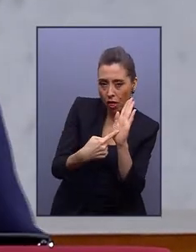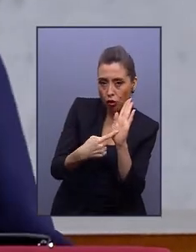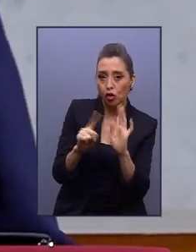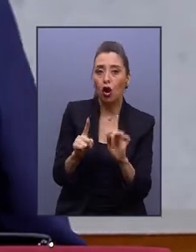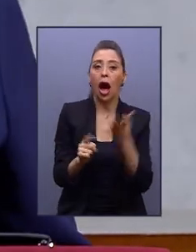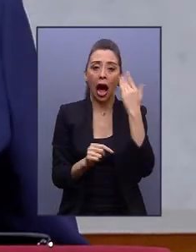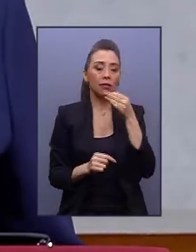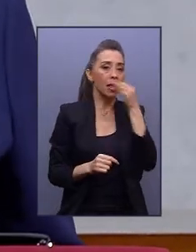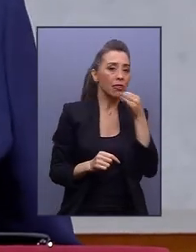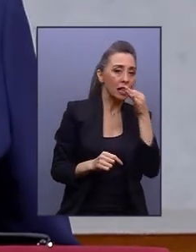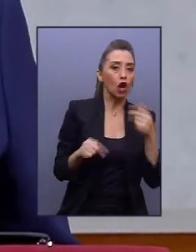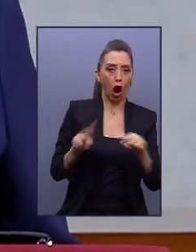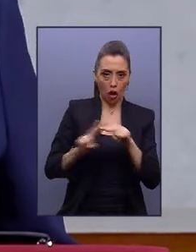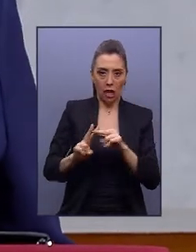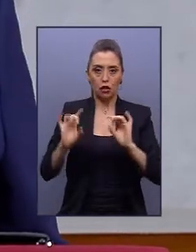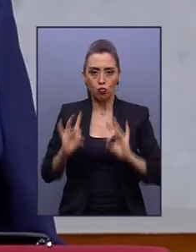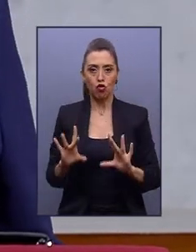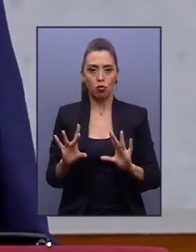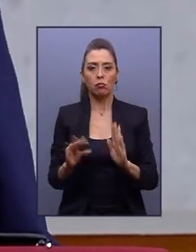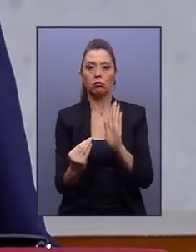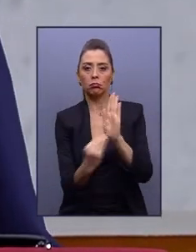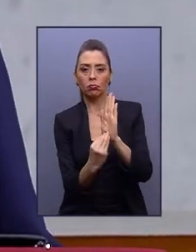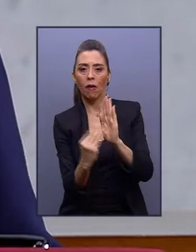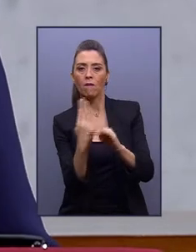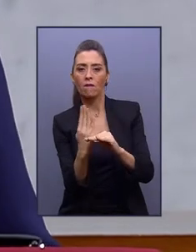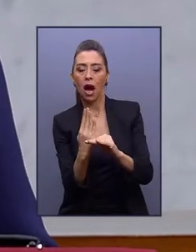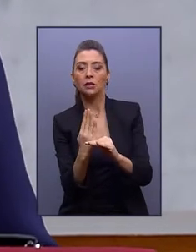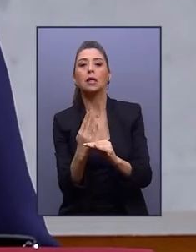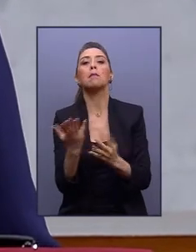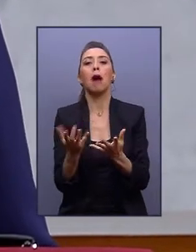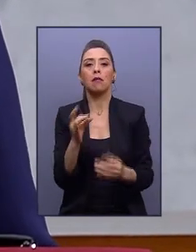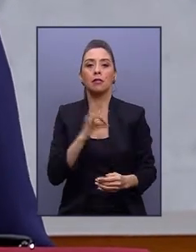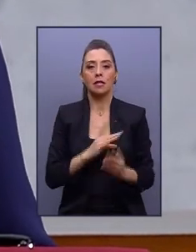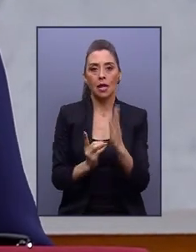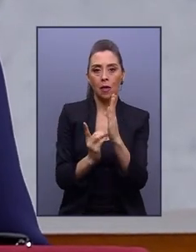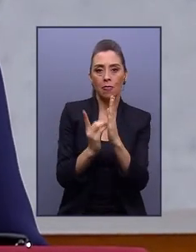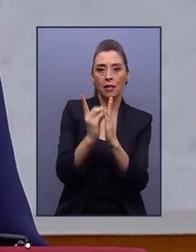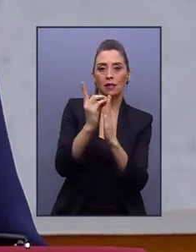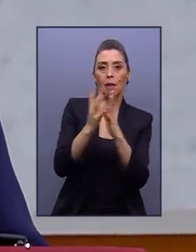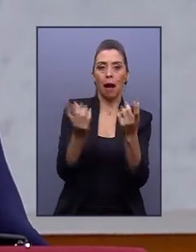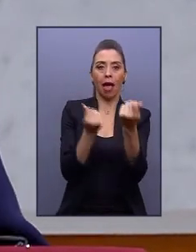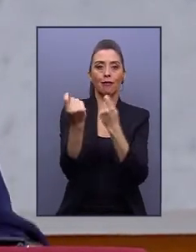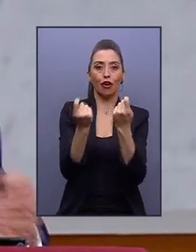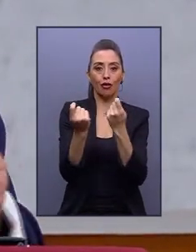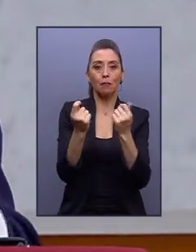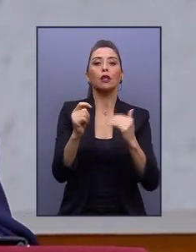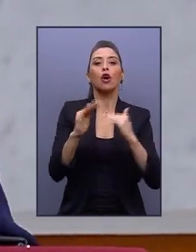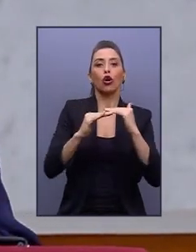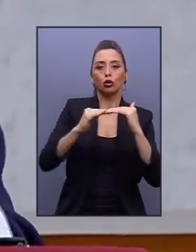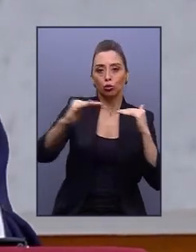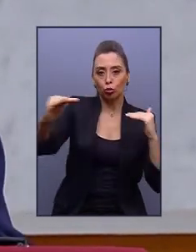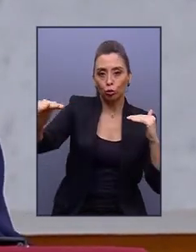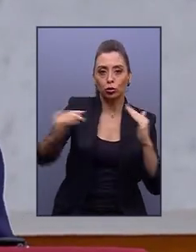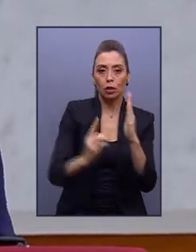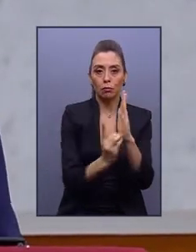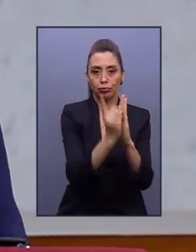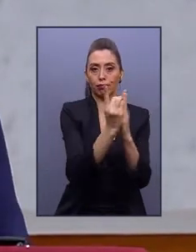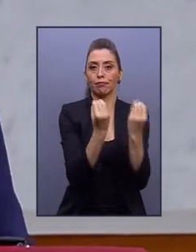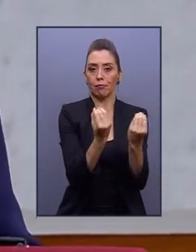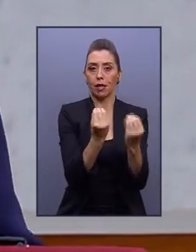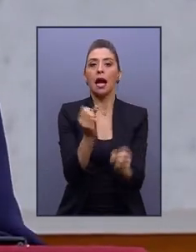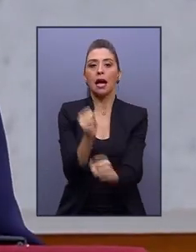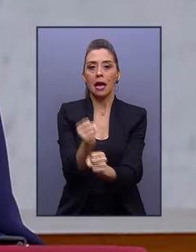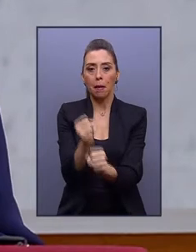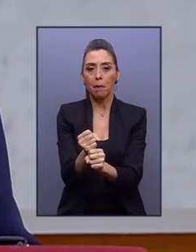al hecho. Hemos sentado bases reales para un crecimiento más elevado y sustentable, que es lo que queremos para que haya más prosperidad, empleo